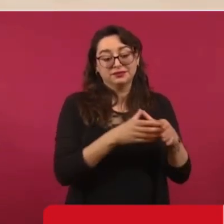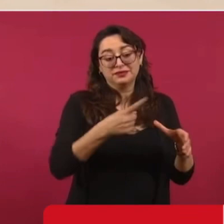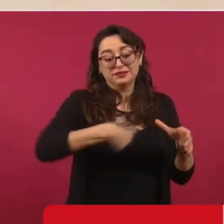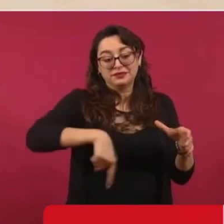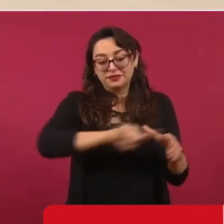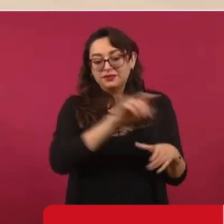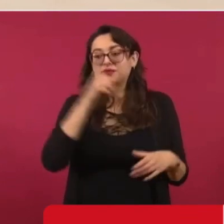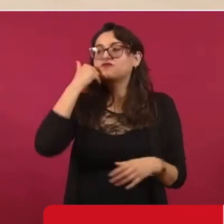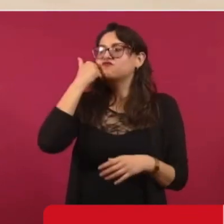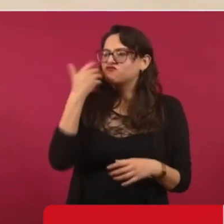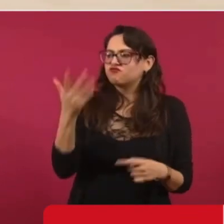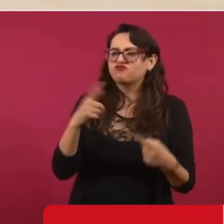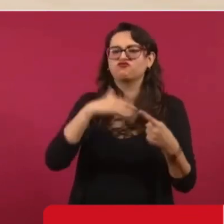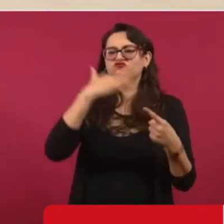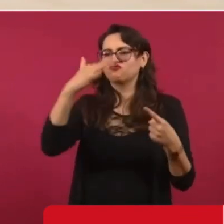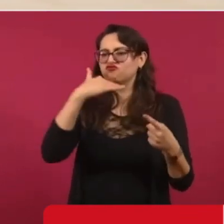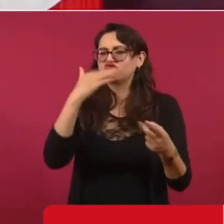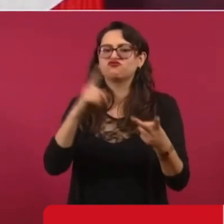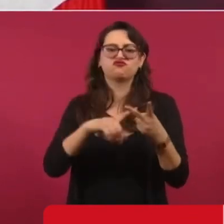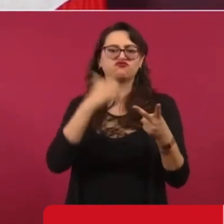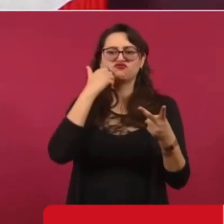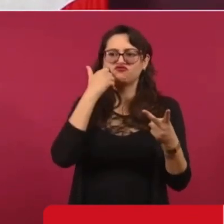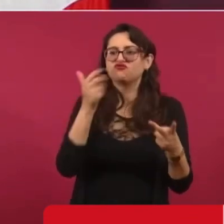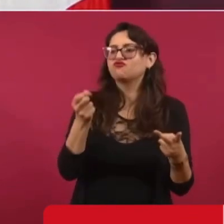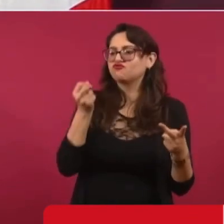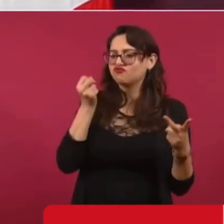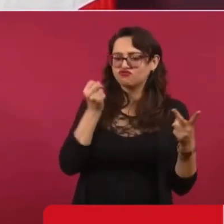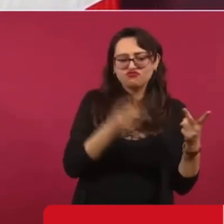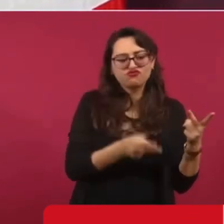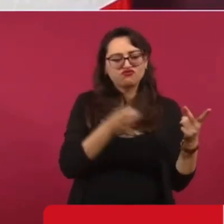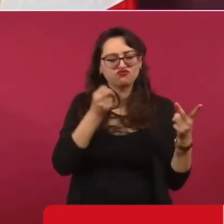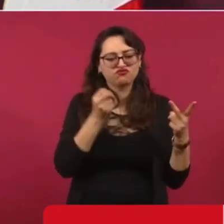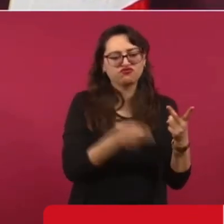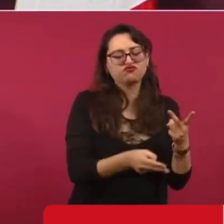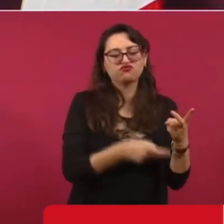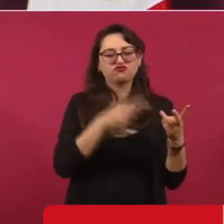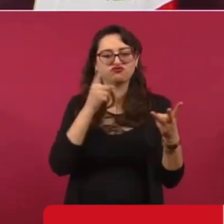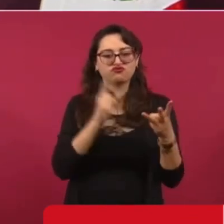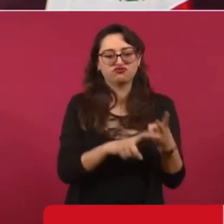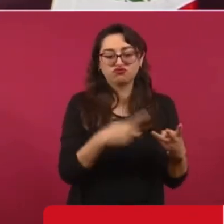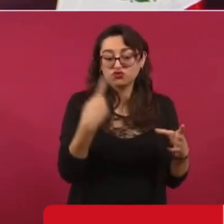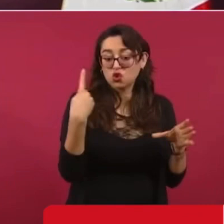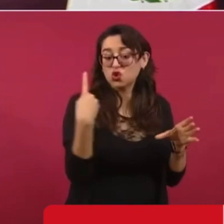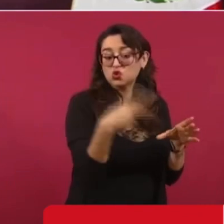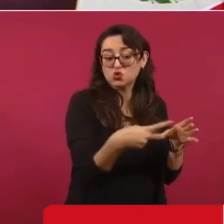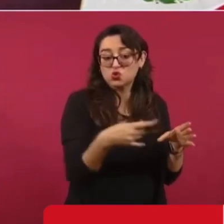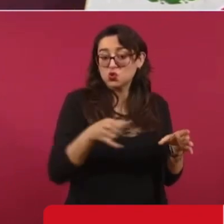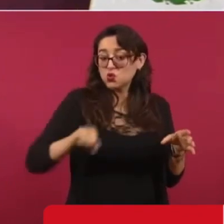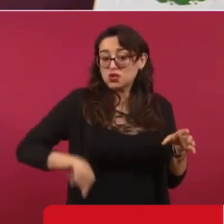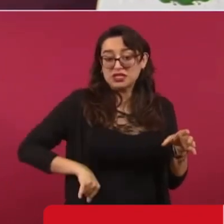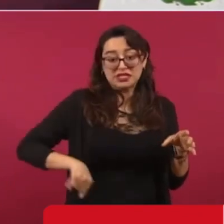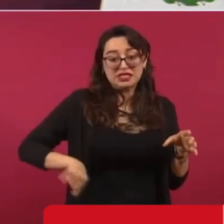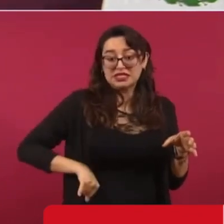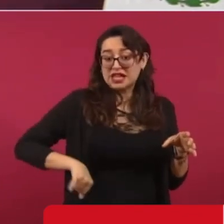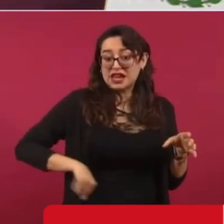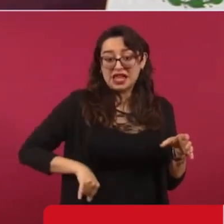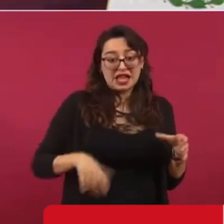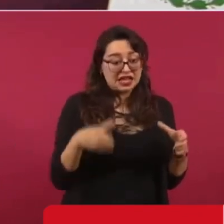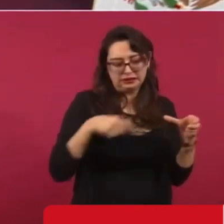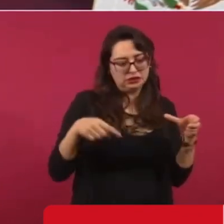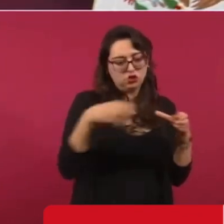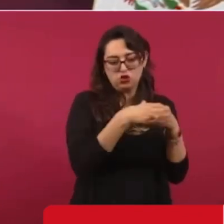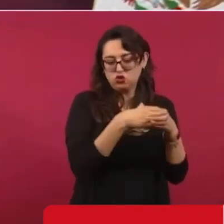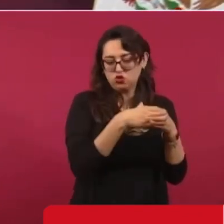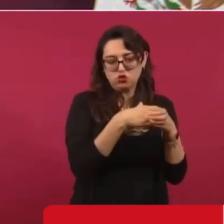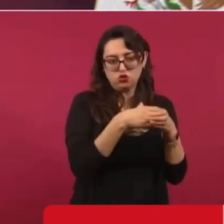de injusticias, de privilegios, en donde todos los intereses contaran,